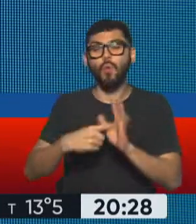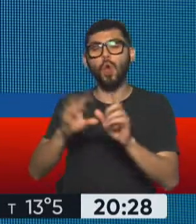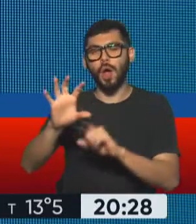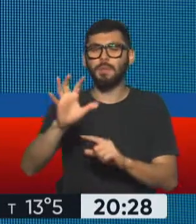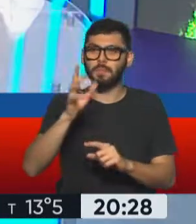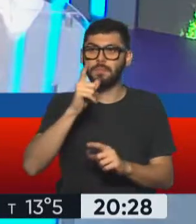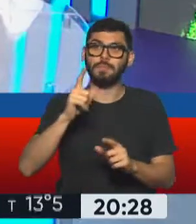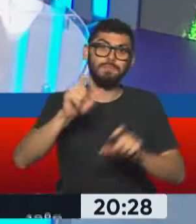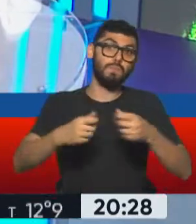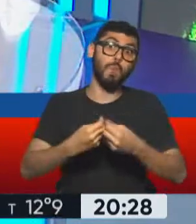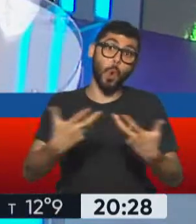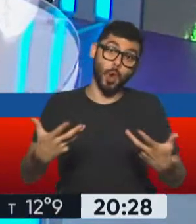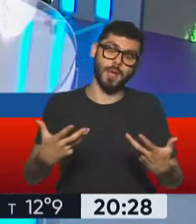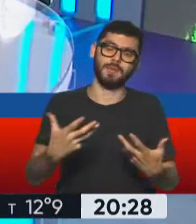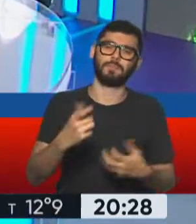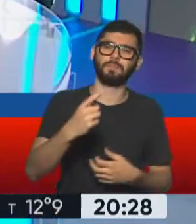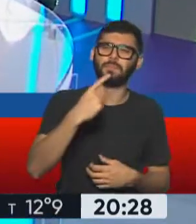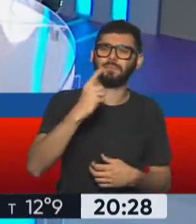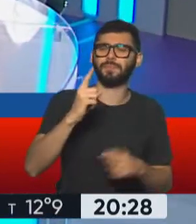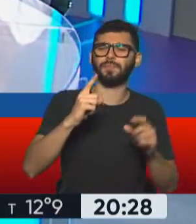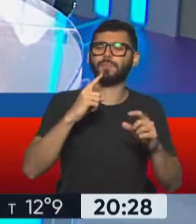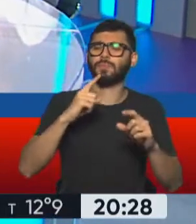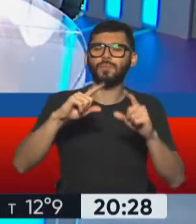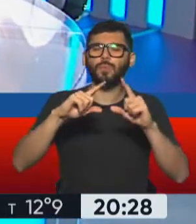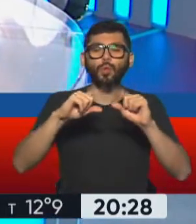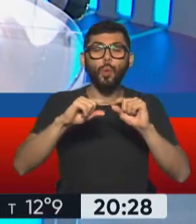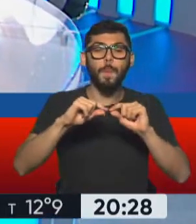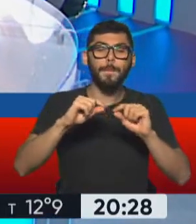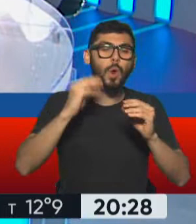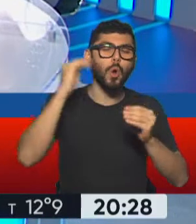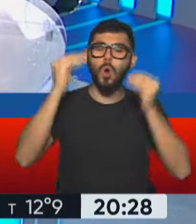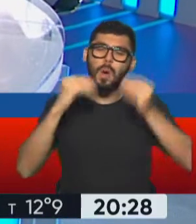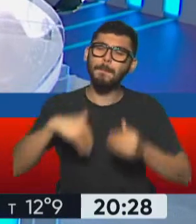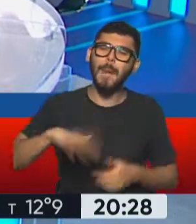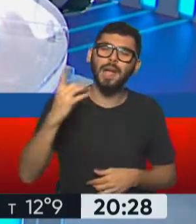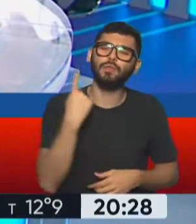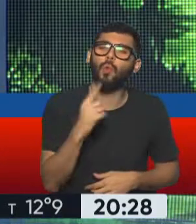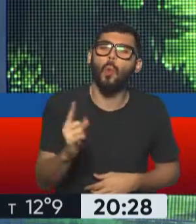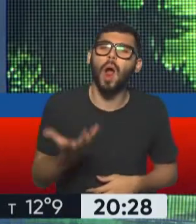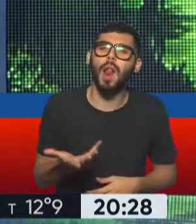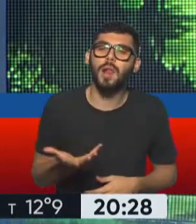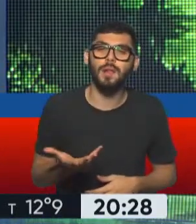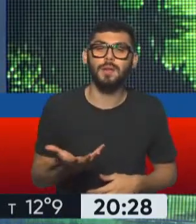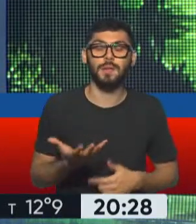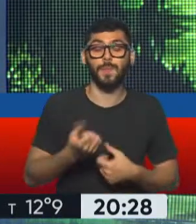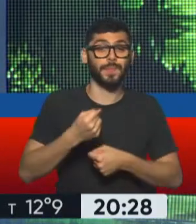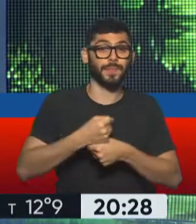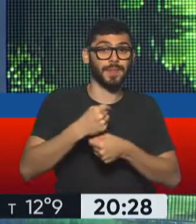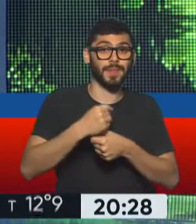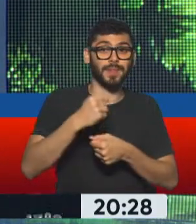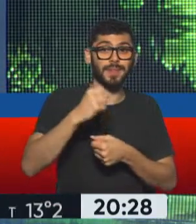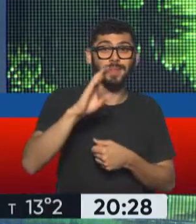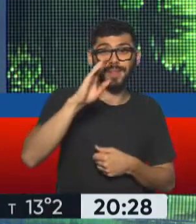hay un gran número. Justamente, si de números hablamos, ¿cuál preocupa más que cualquier otro? No, por supuesto que la informalidad,